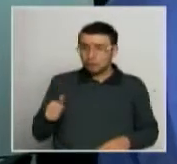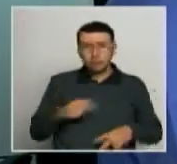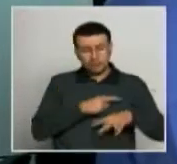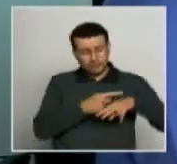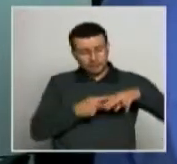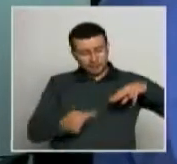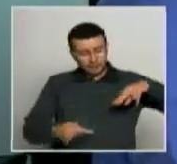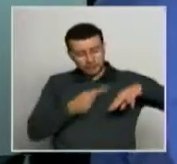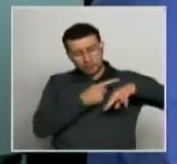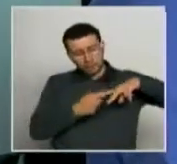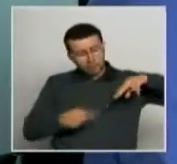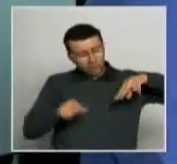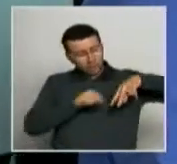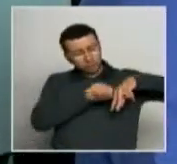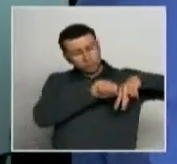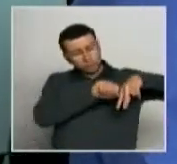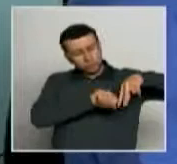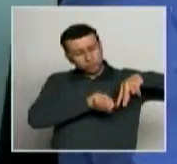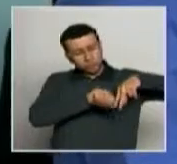venas.